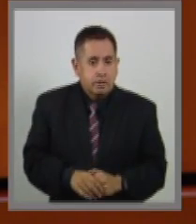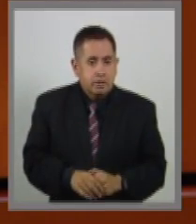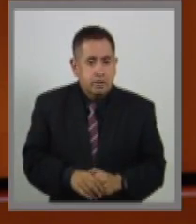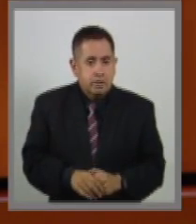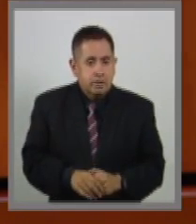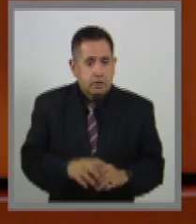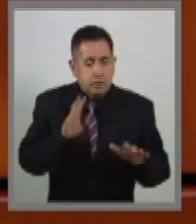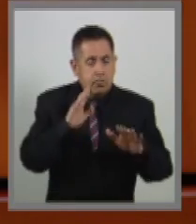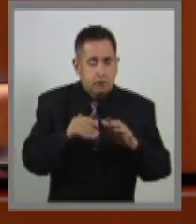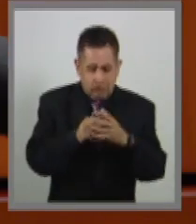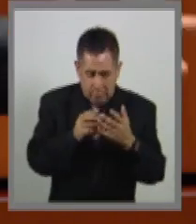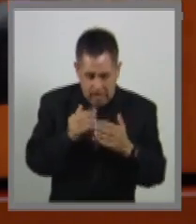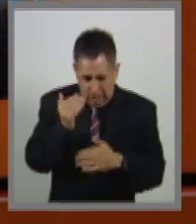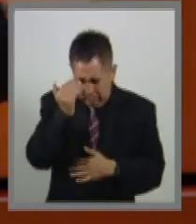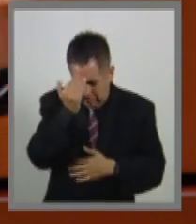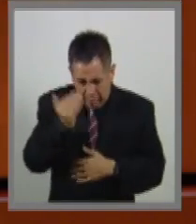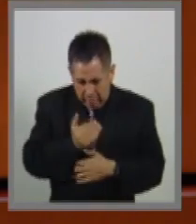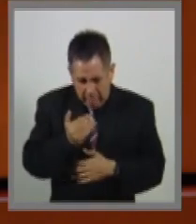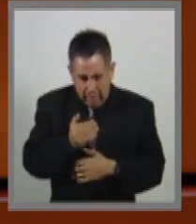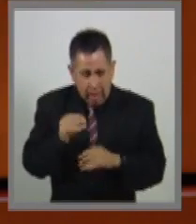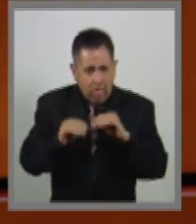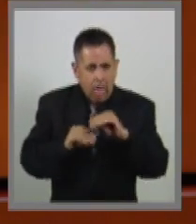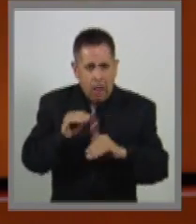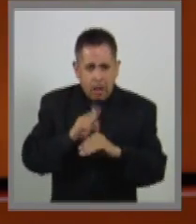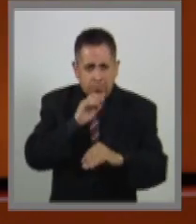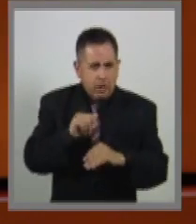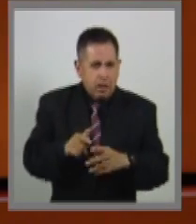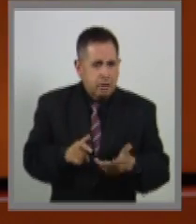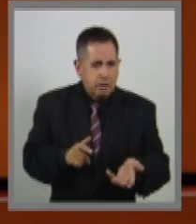y salen cosas tan absurdas,